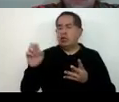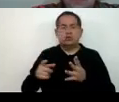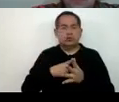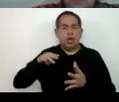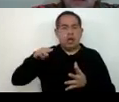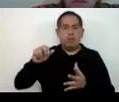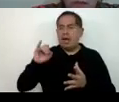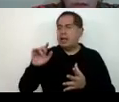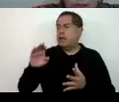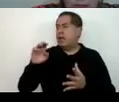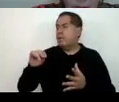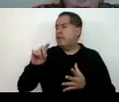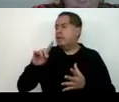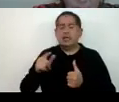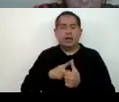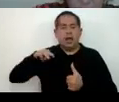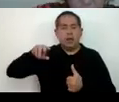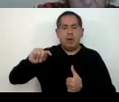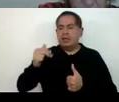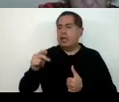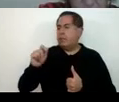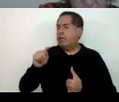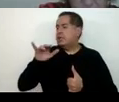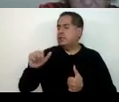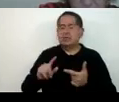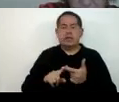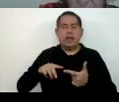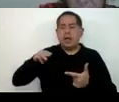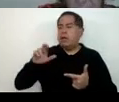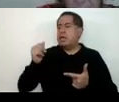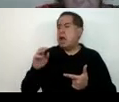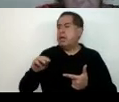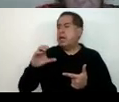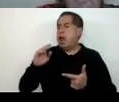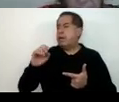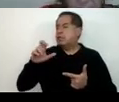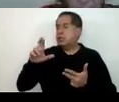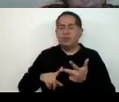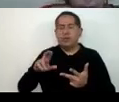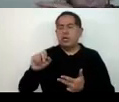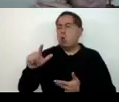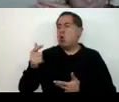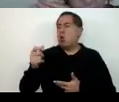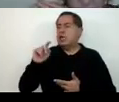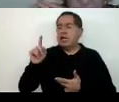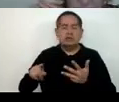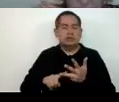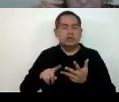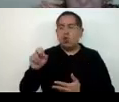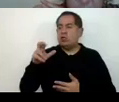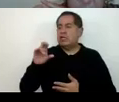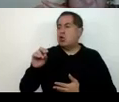Maribel Medina, Marta Patricia Bonilla, Miriam Caballero, Raúl González, Rosario